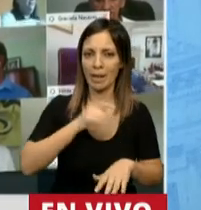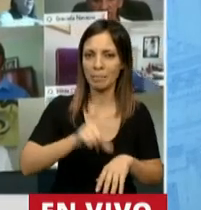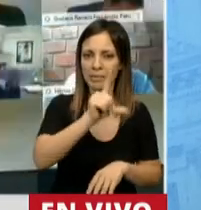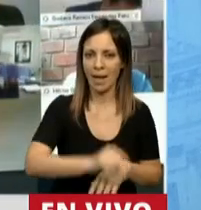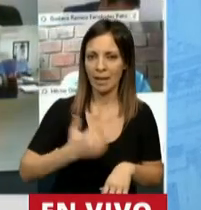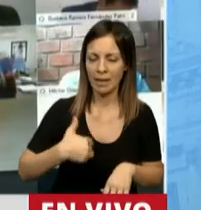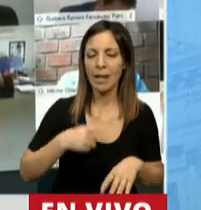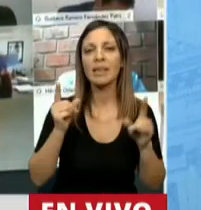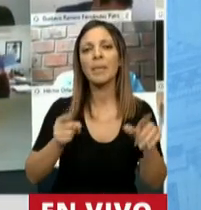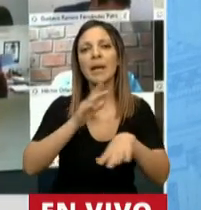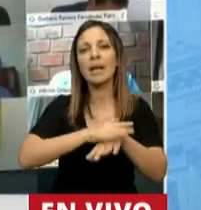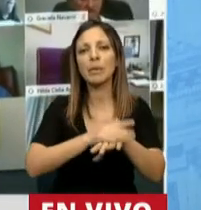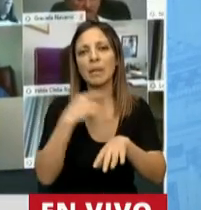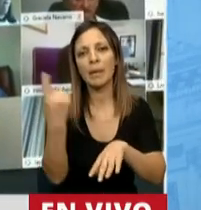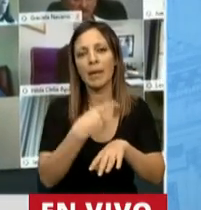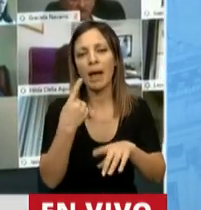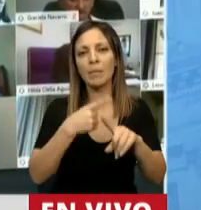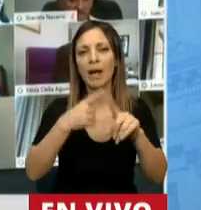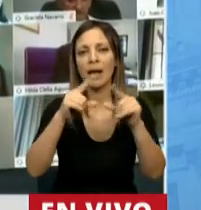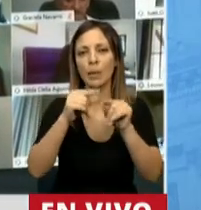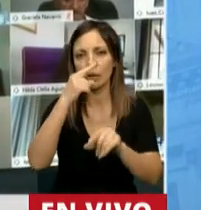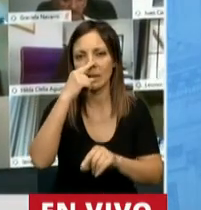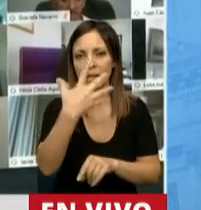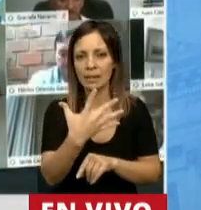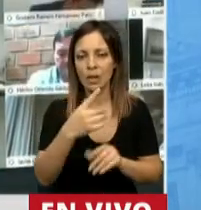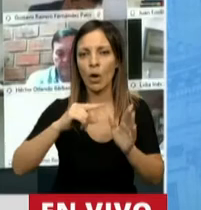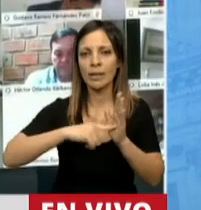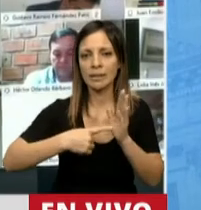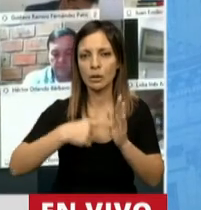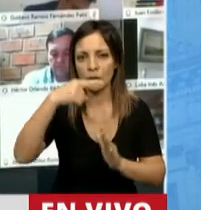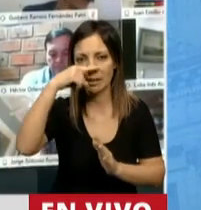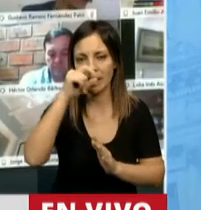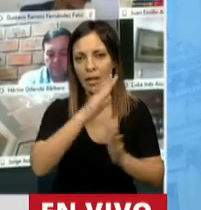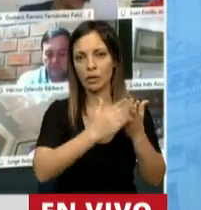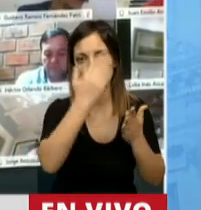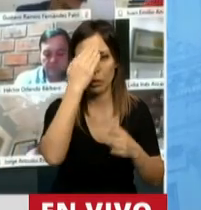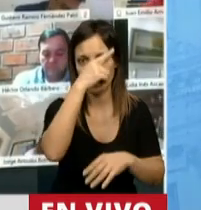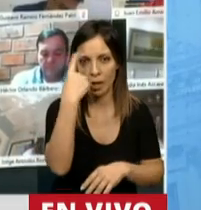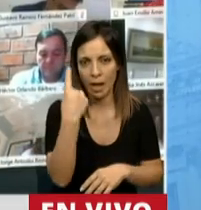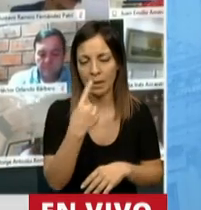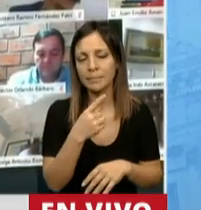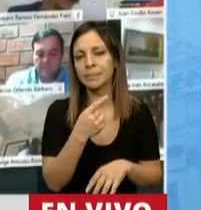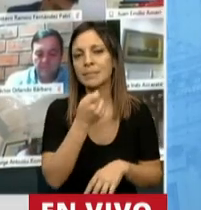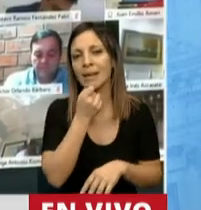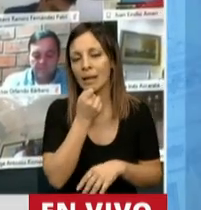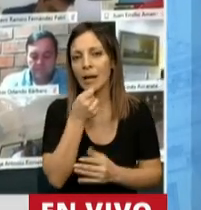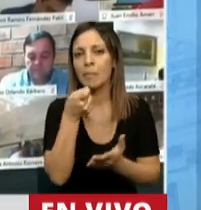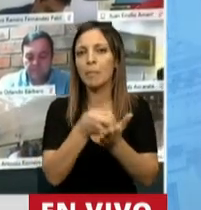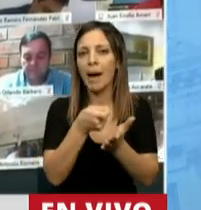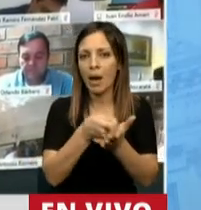responsabilidad constitucional por el artículo 75 inciso 7 de la constitución nacional como es el pago del